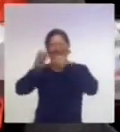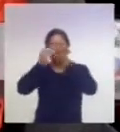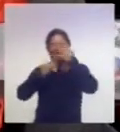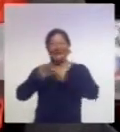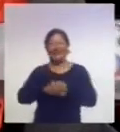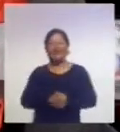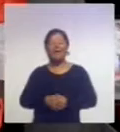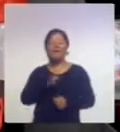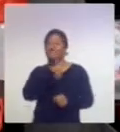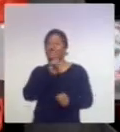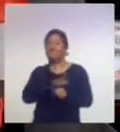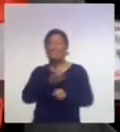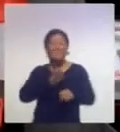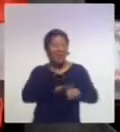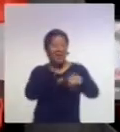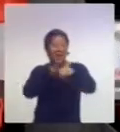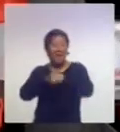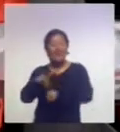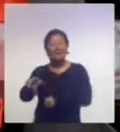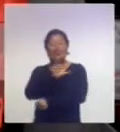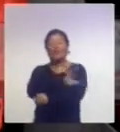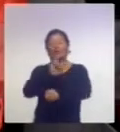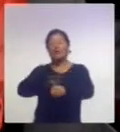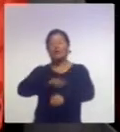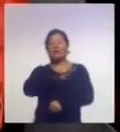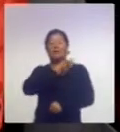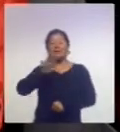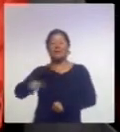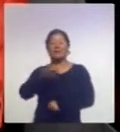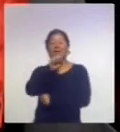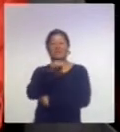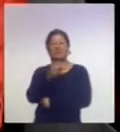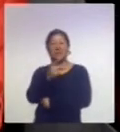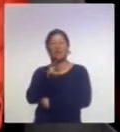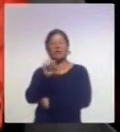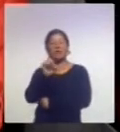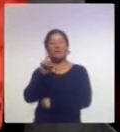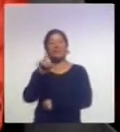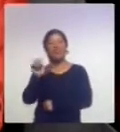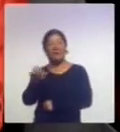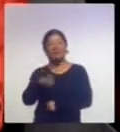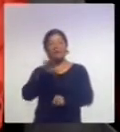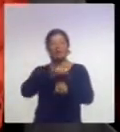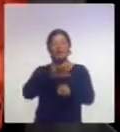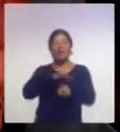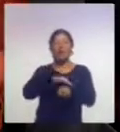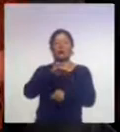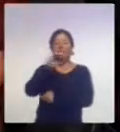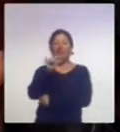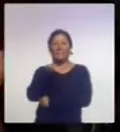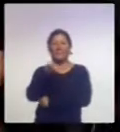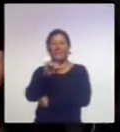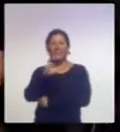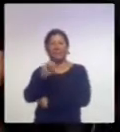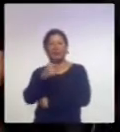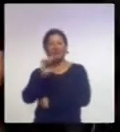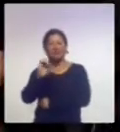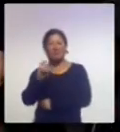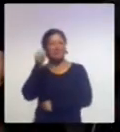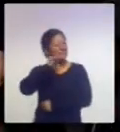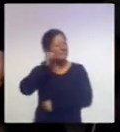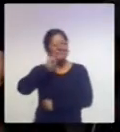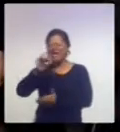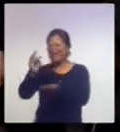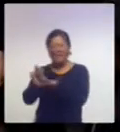Pero en especial quiero agradecer al coordinador general del CEPUEDE, el doctor Manuel Camacho, que en todo momento ha estado con